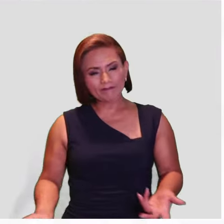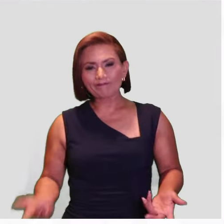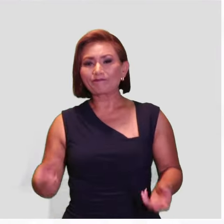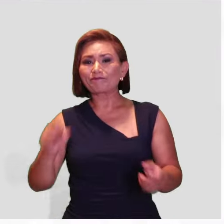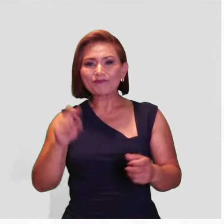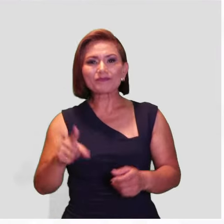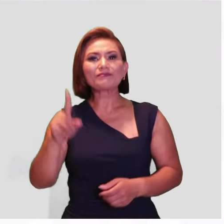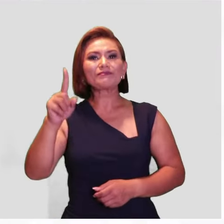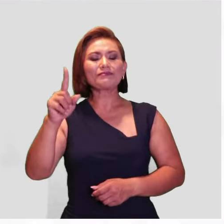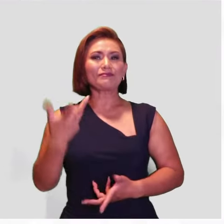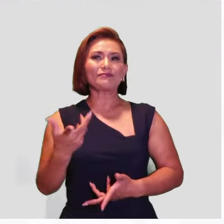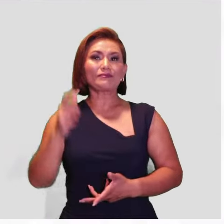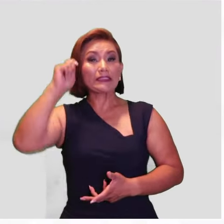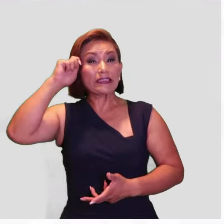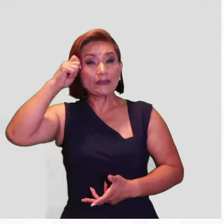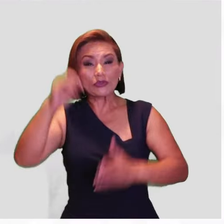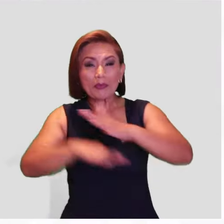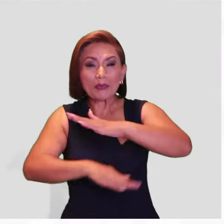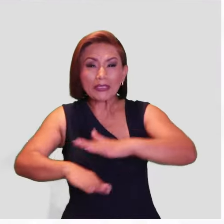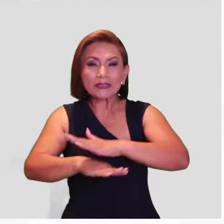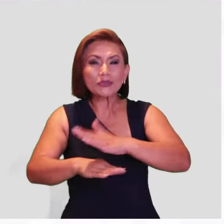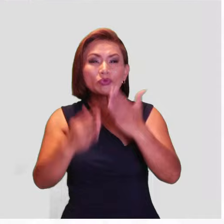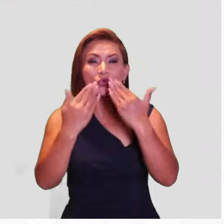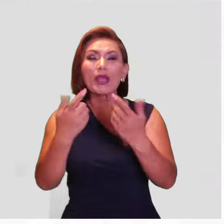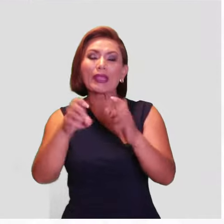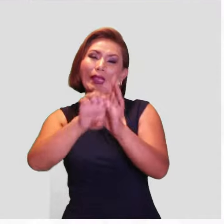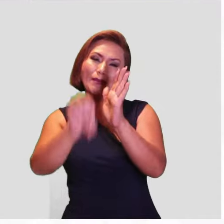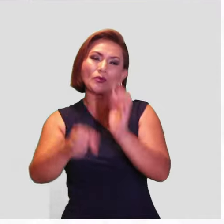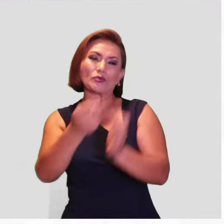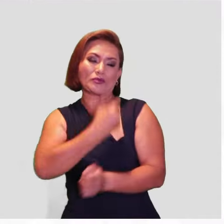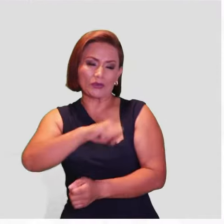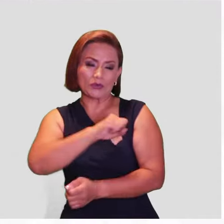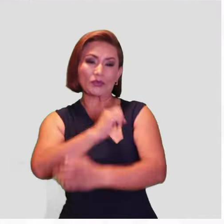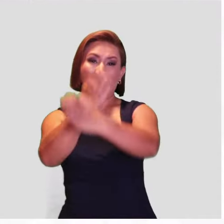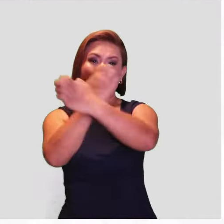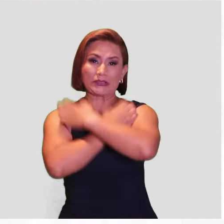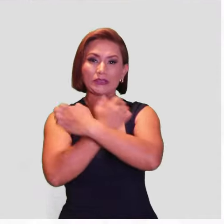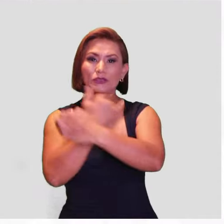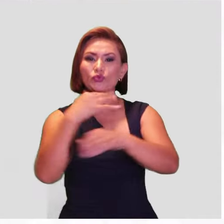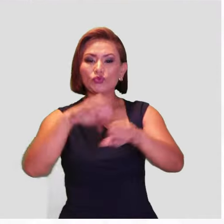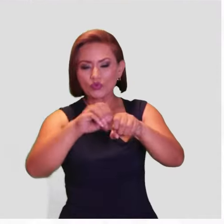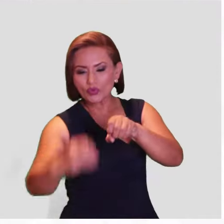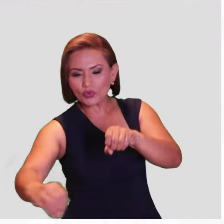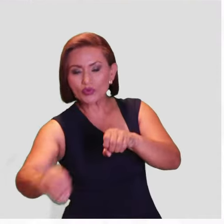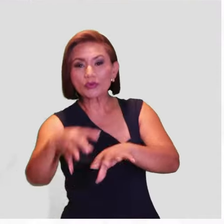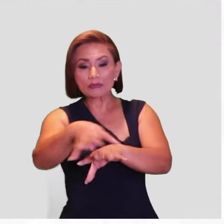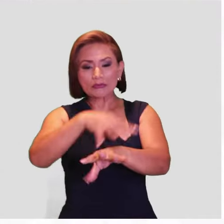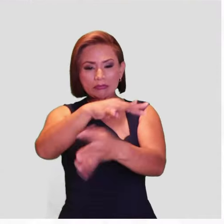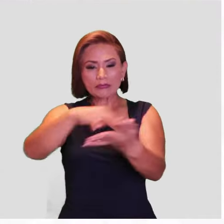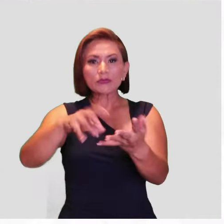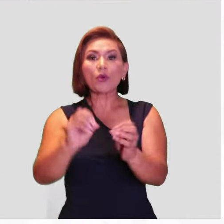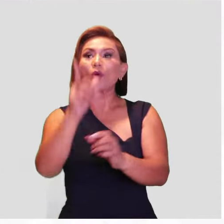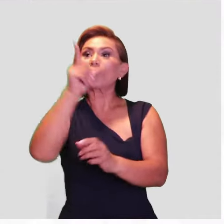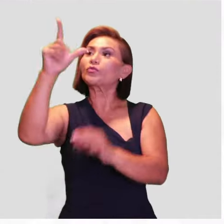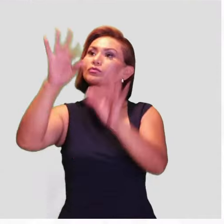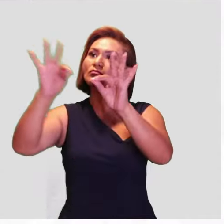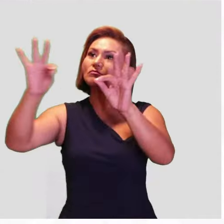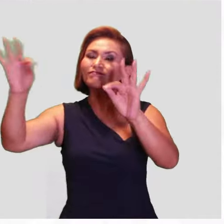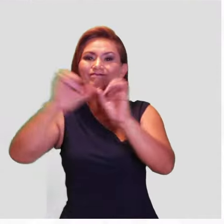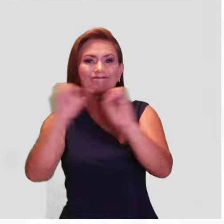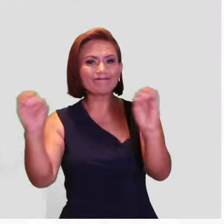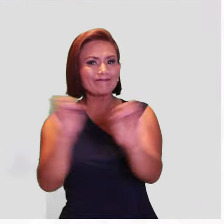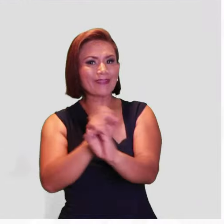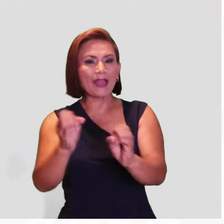más básicos en zona rural, como la salud, la educación, el drenaje, el alcantarillado, energía eléctrica y seguridad